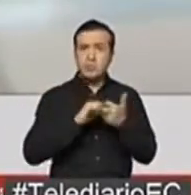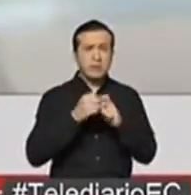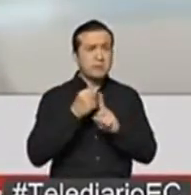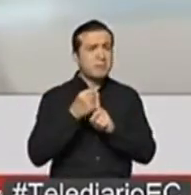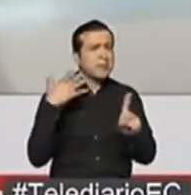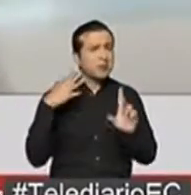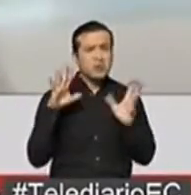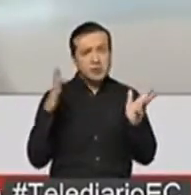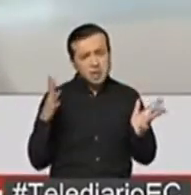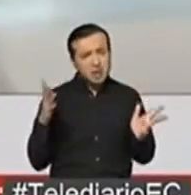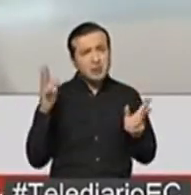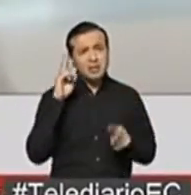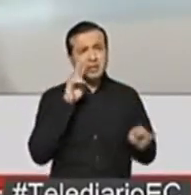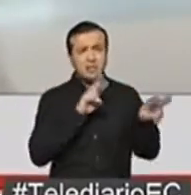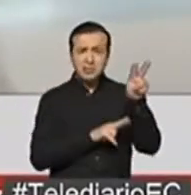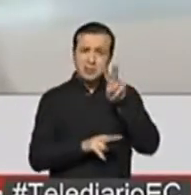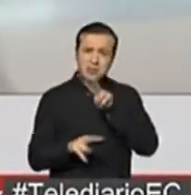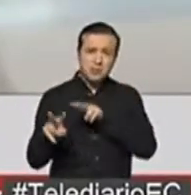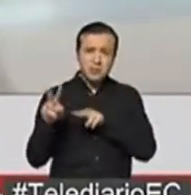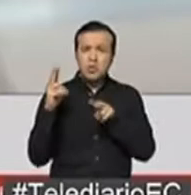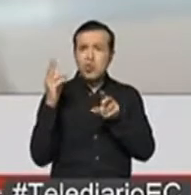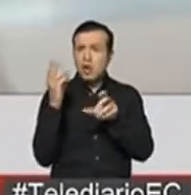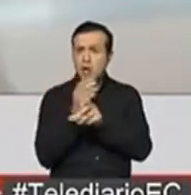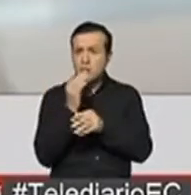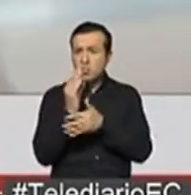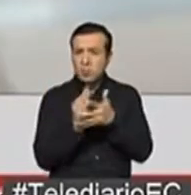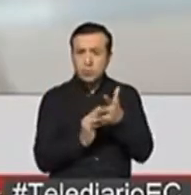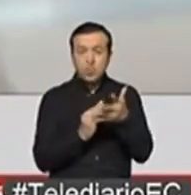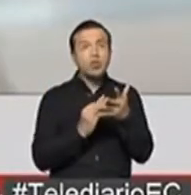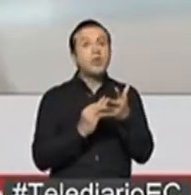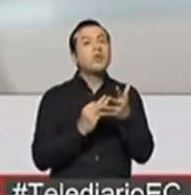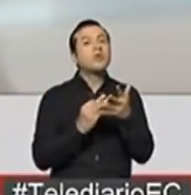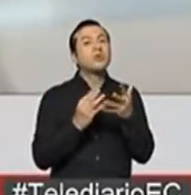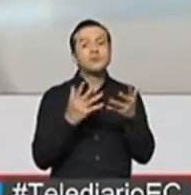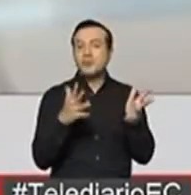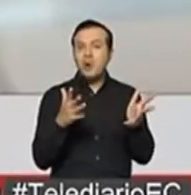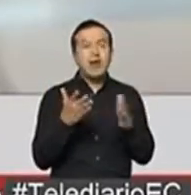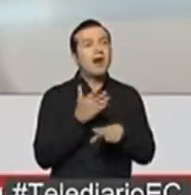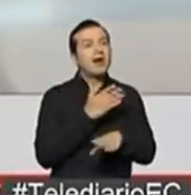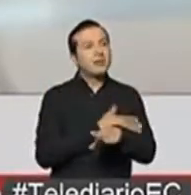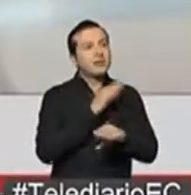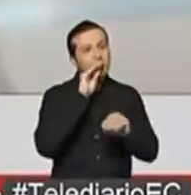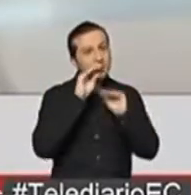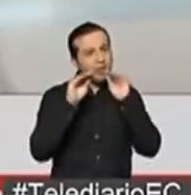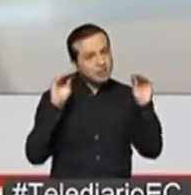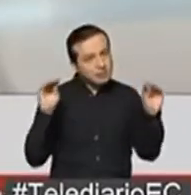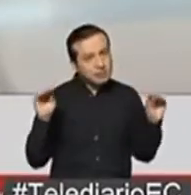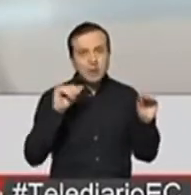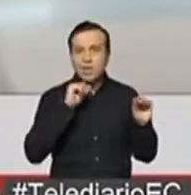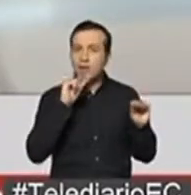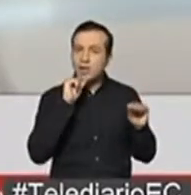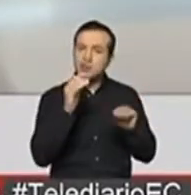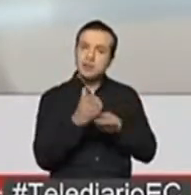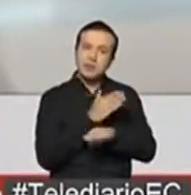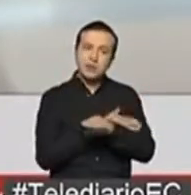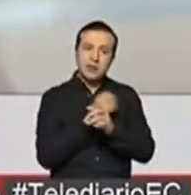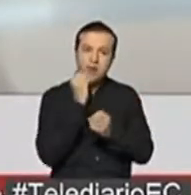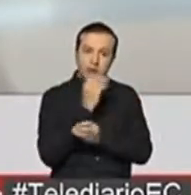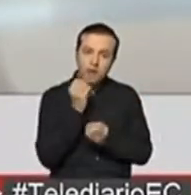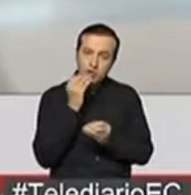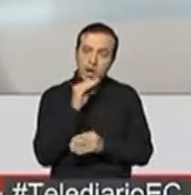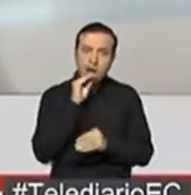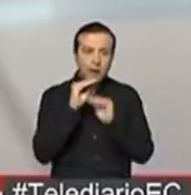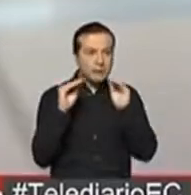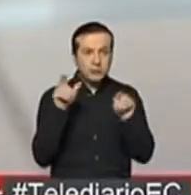nosotros hicimos un estudio de costos lo que pasa es que no hubo la sociabilización correspondiente no hubo la